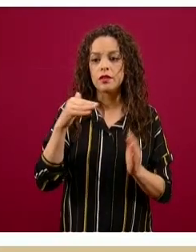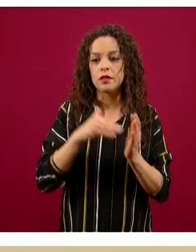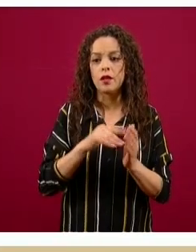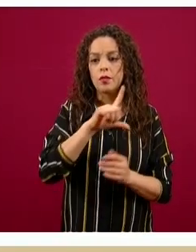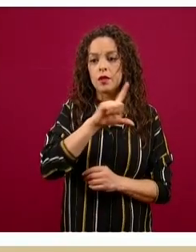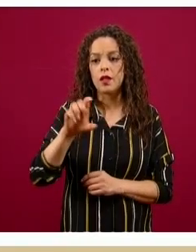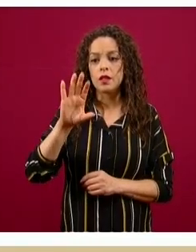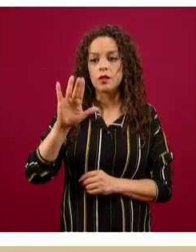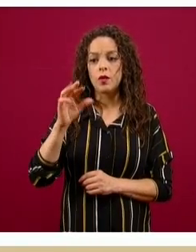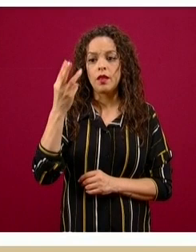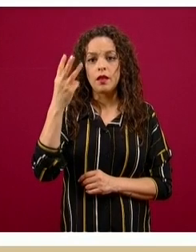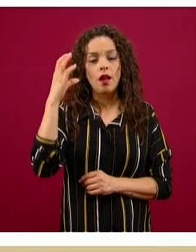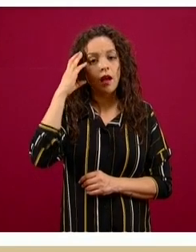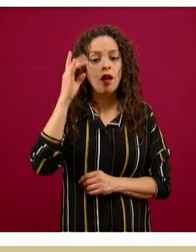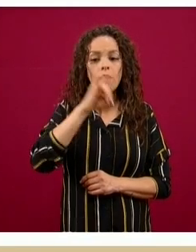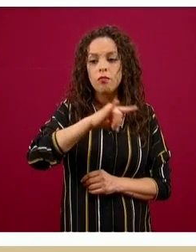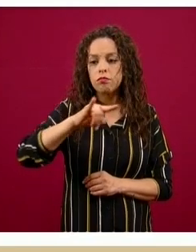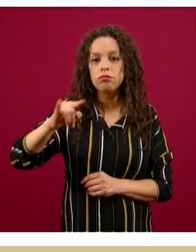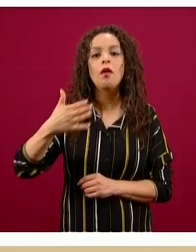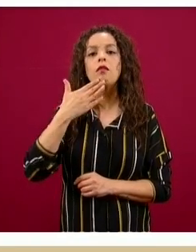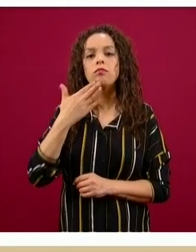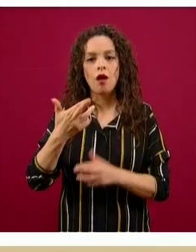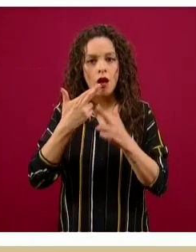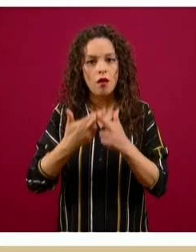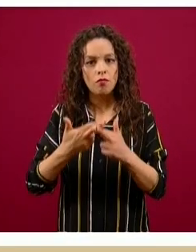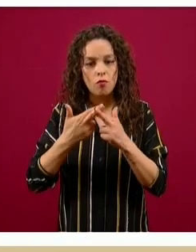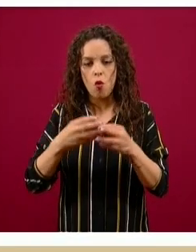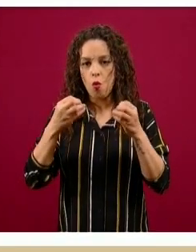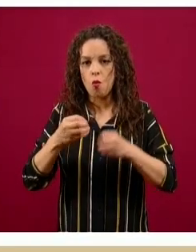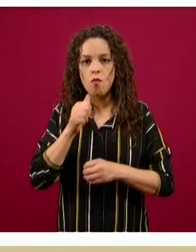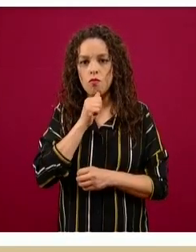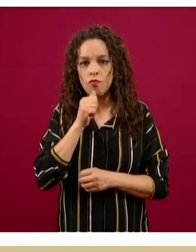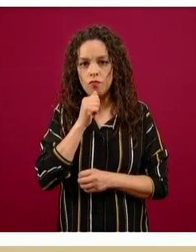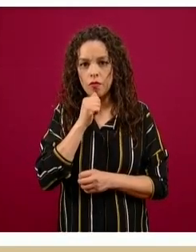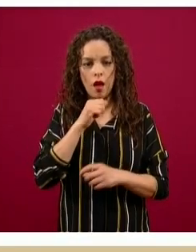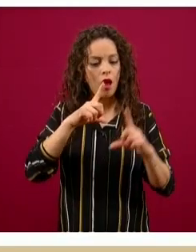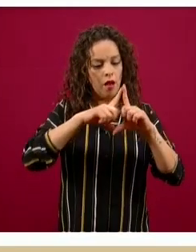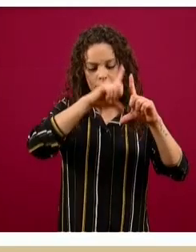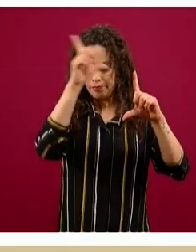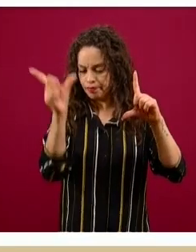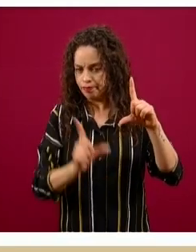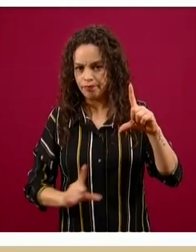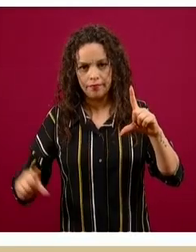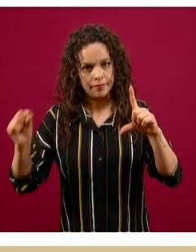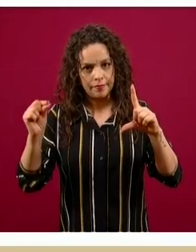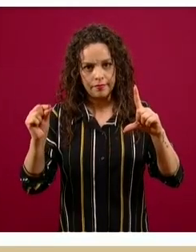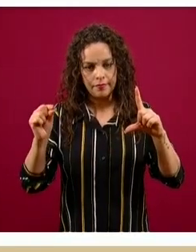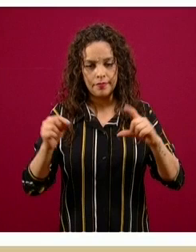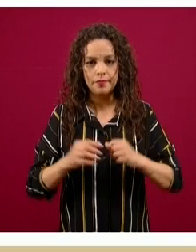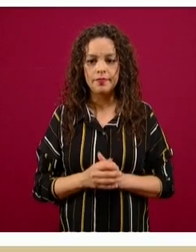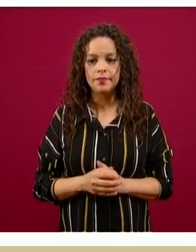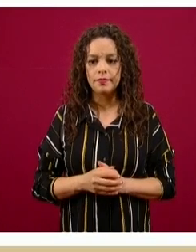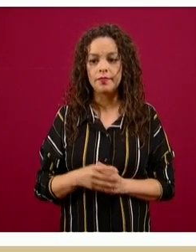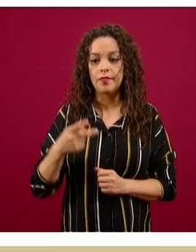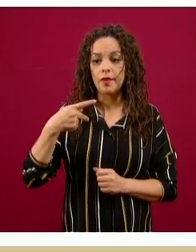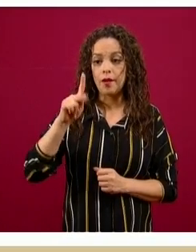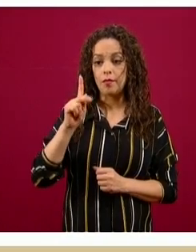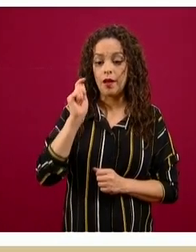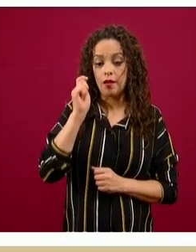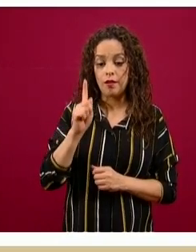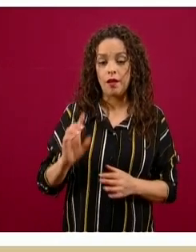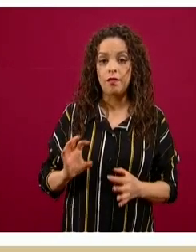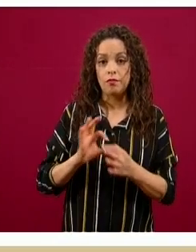16.753 camas todavía disponibles, distribuidas lógicamente en todo México, pero entonces podemos ver en función de los porcentajes por